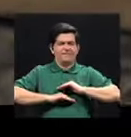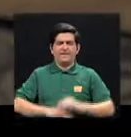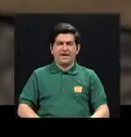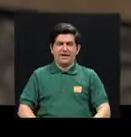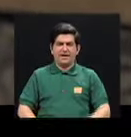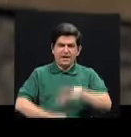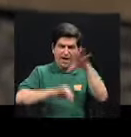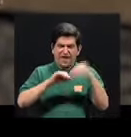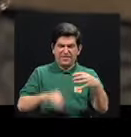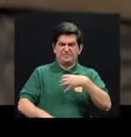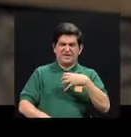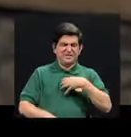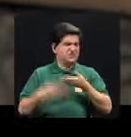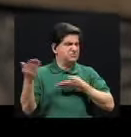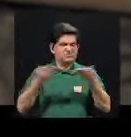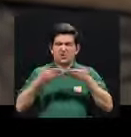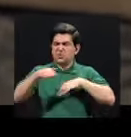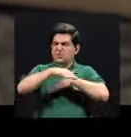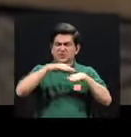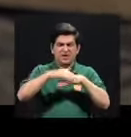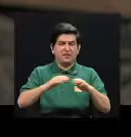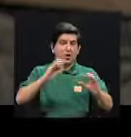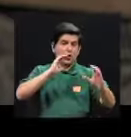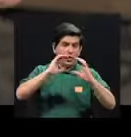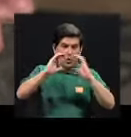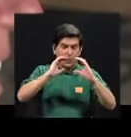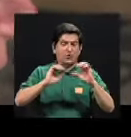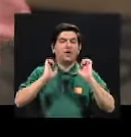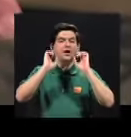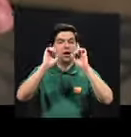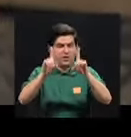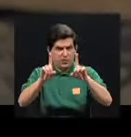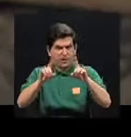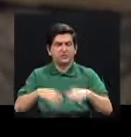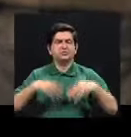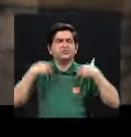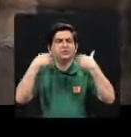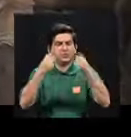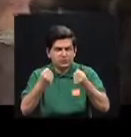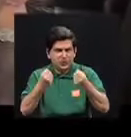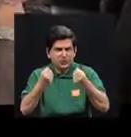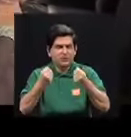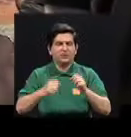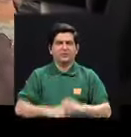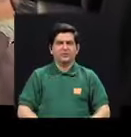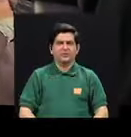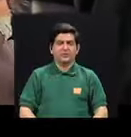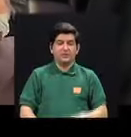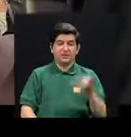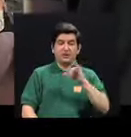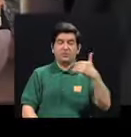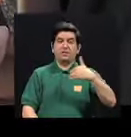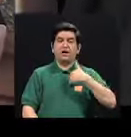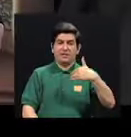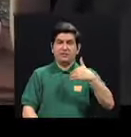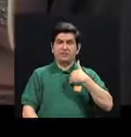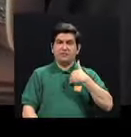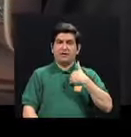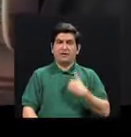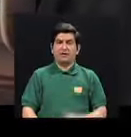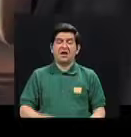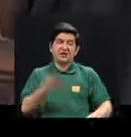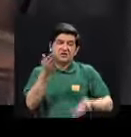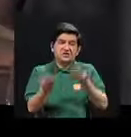satisfacción. Además de la queja de falta de servicios básicos, desde comunicaciones y educación y salud, hay